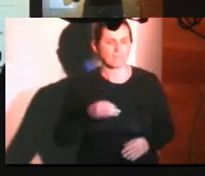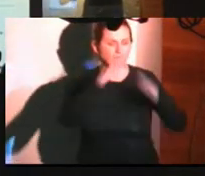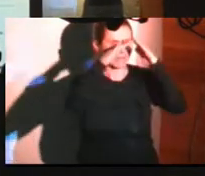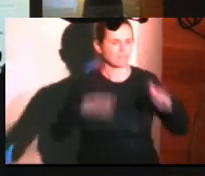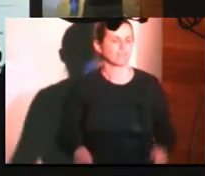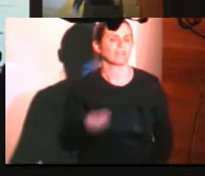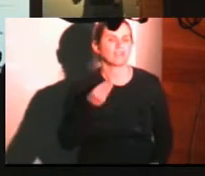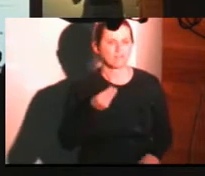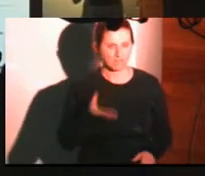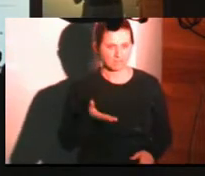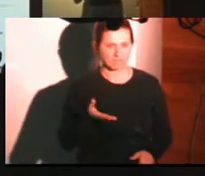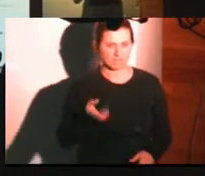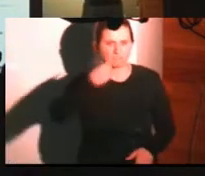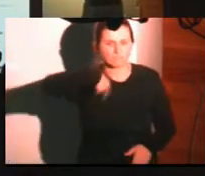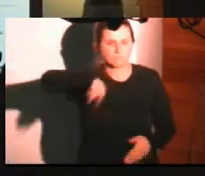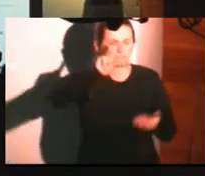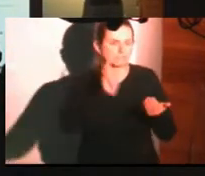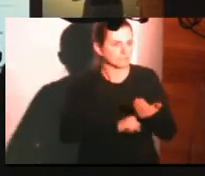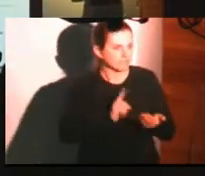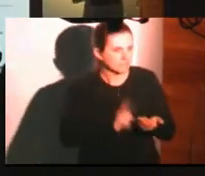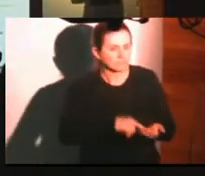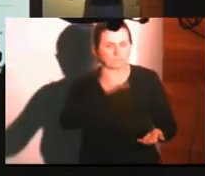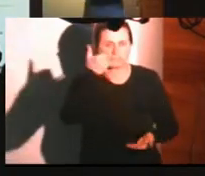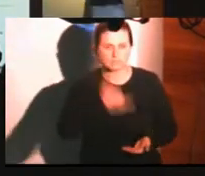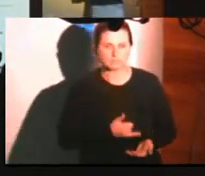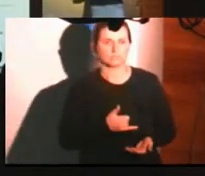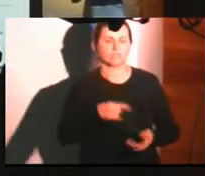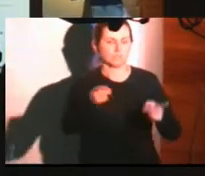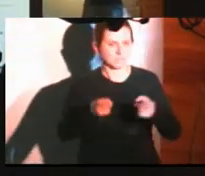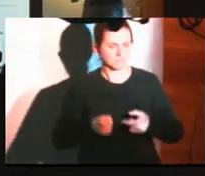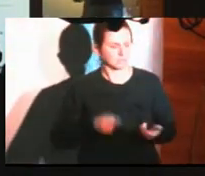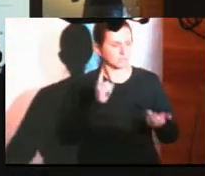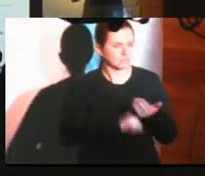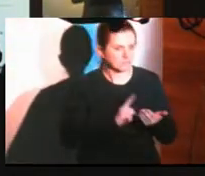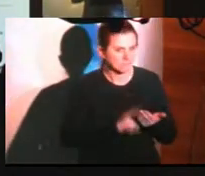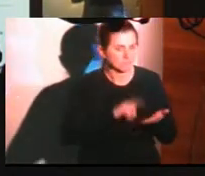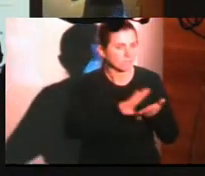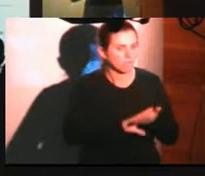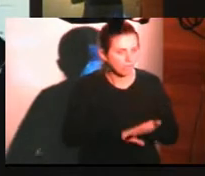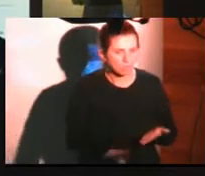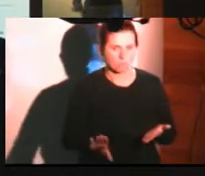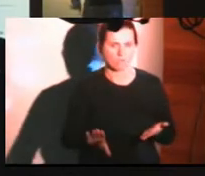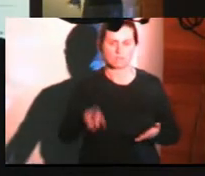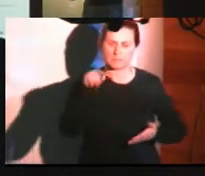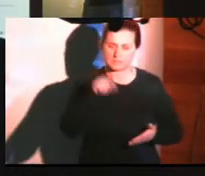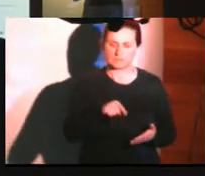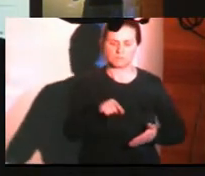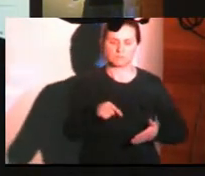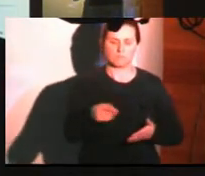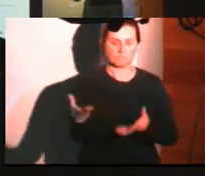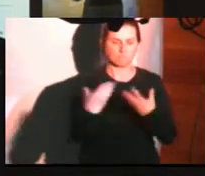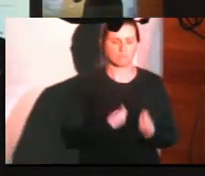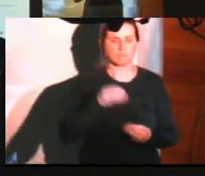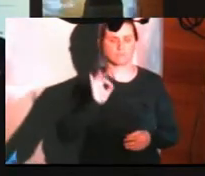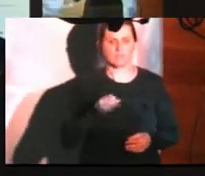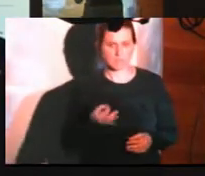si tenemos que tomar alguna medida o marcar los distintos alertas para alertar a la